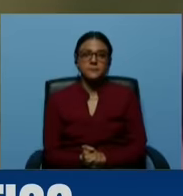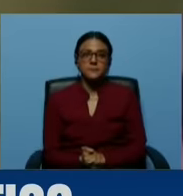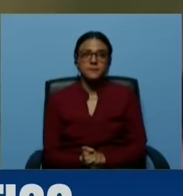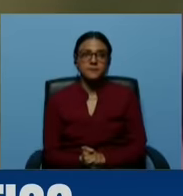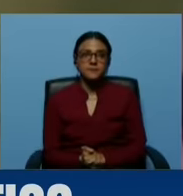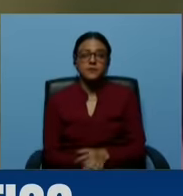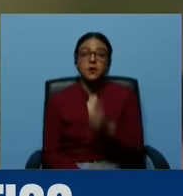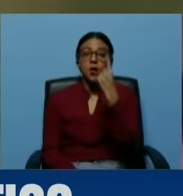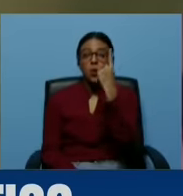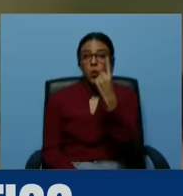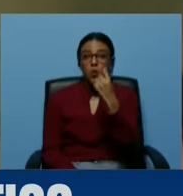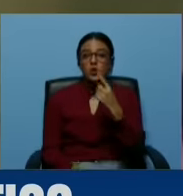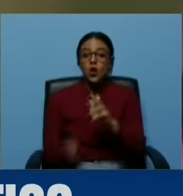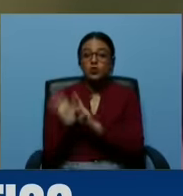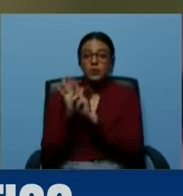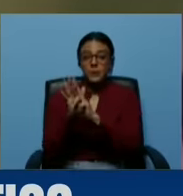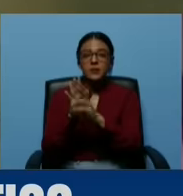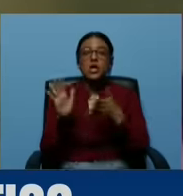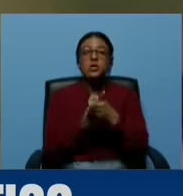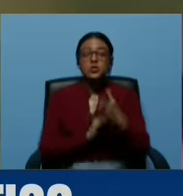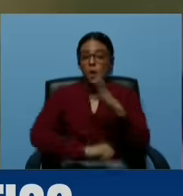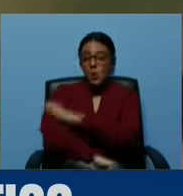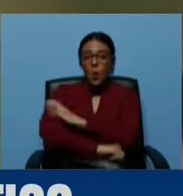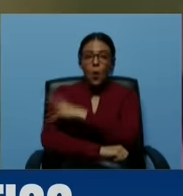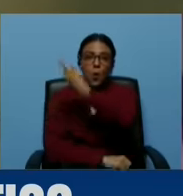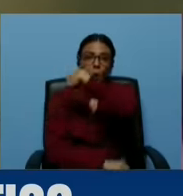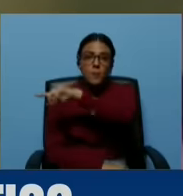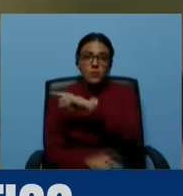Uno de ellos representante de la extrema derecha.